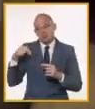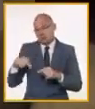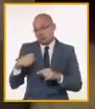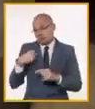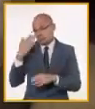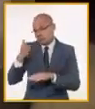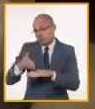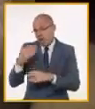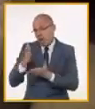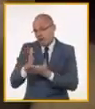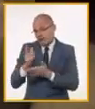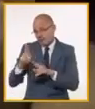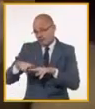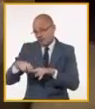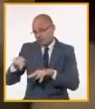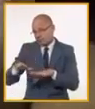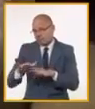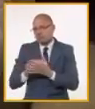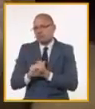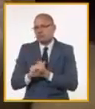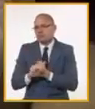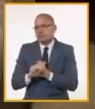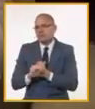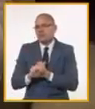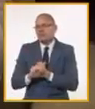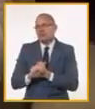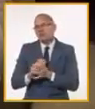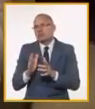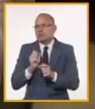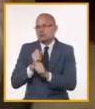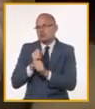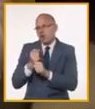con él, etc. Estuve como dos meses y pico,